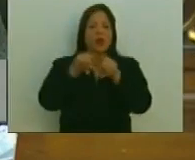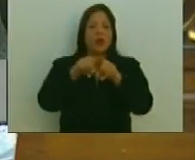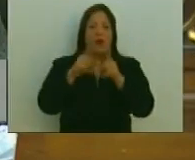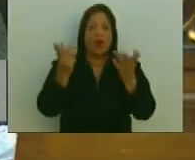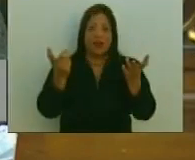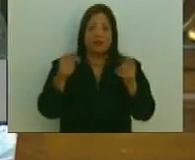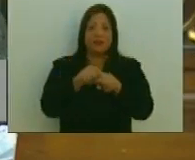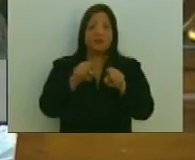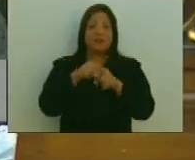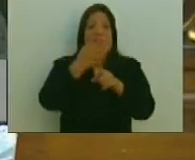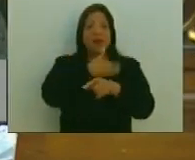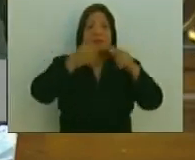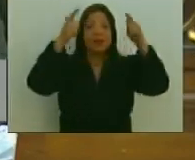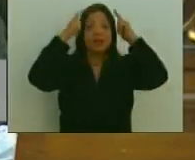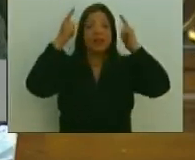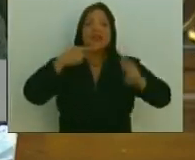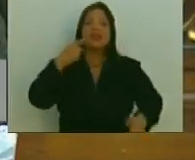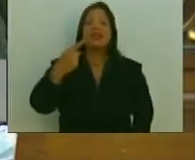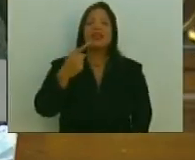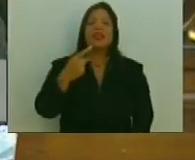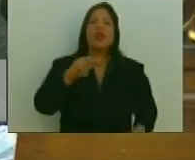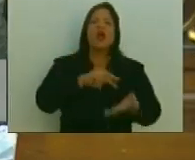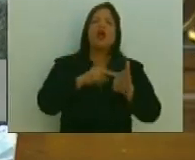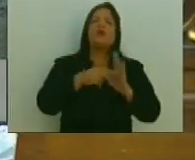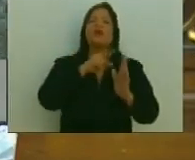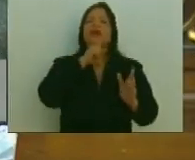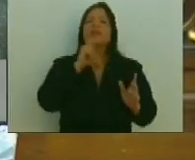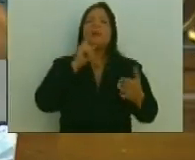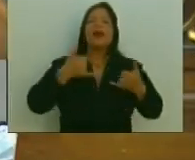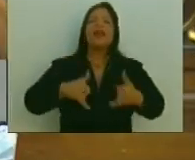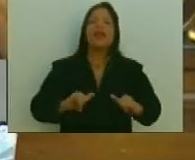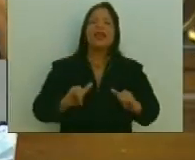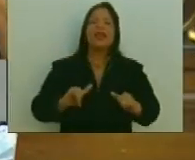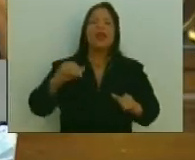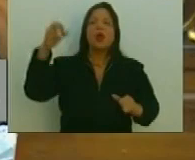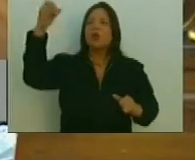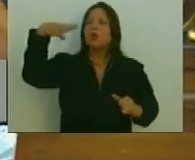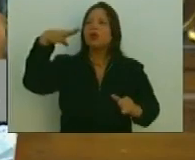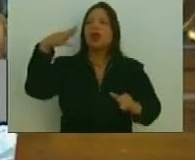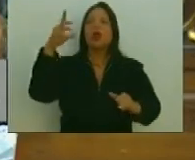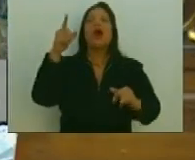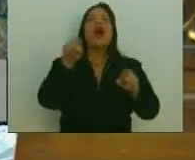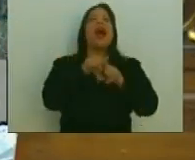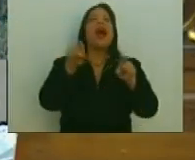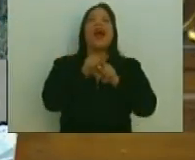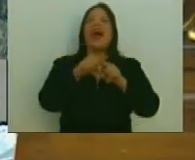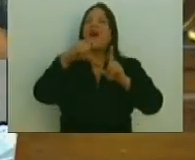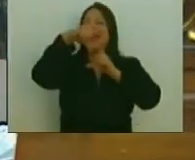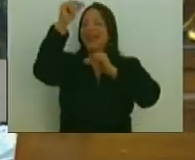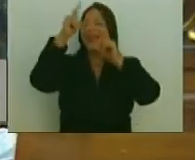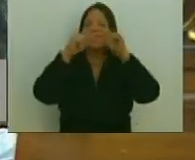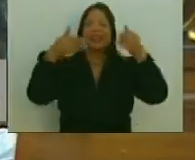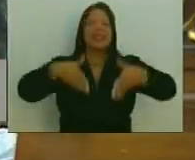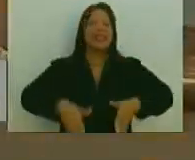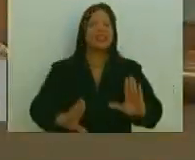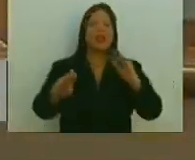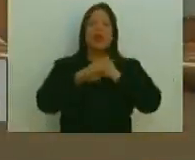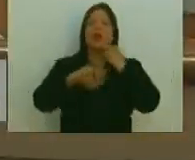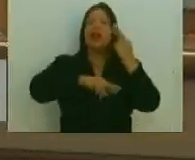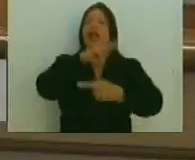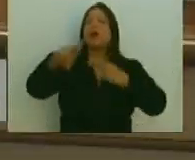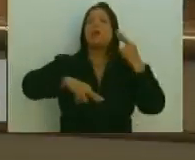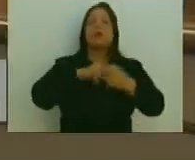el comandante Chávez en una ocasión. Ludí, ¿cómo es que se llaman tus hijas? Lucero y Estrella. Y nacieron en la Revolución